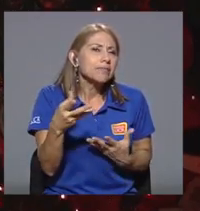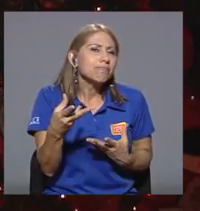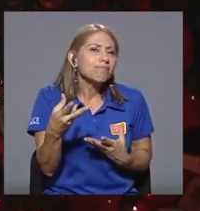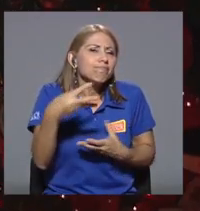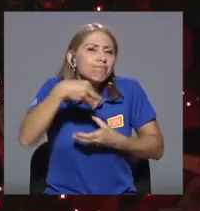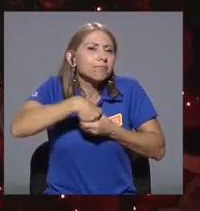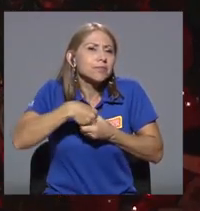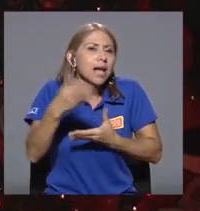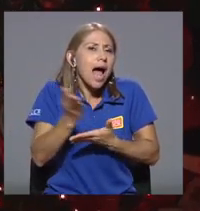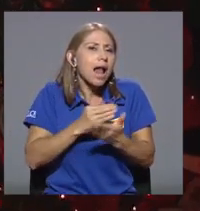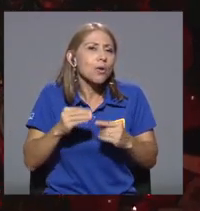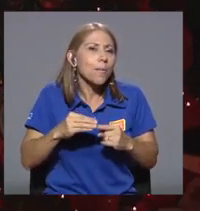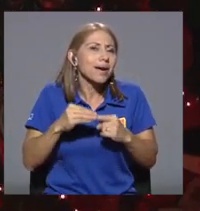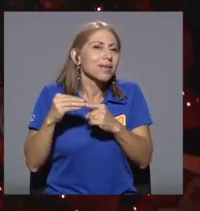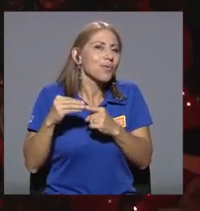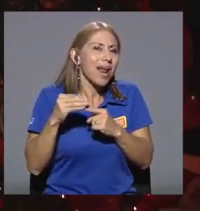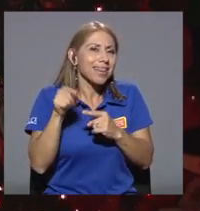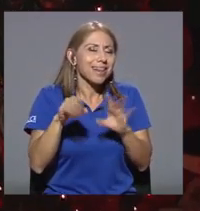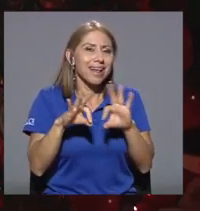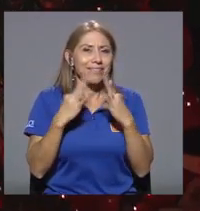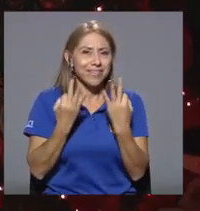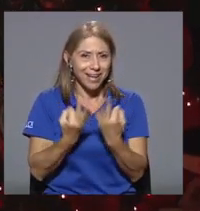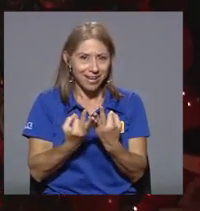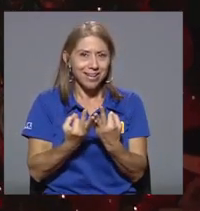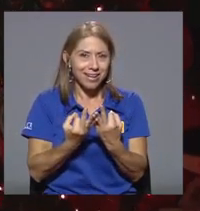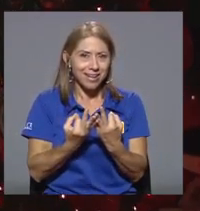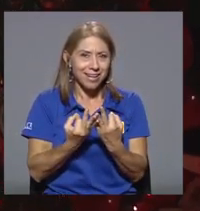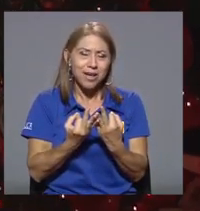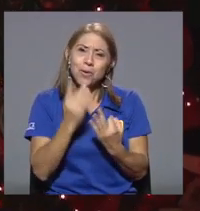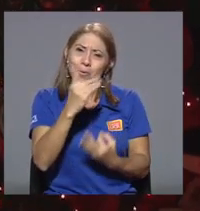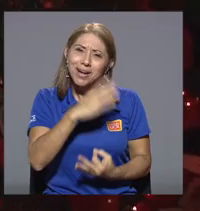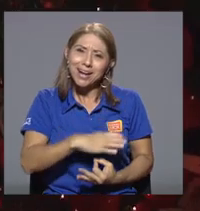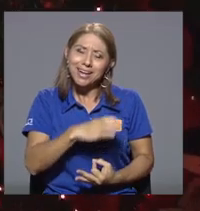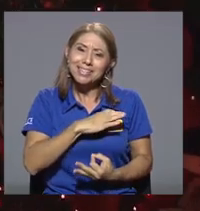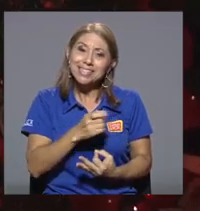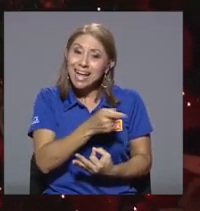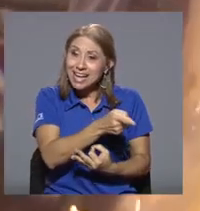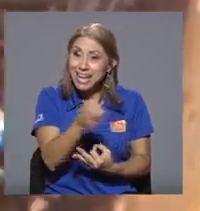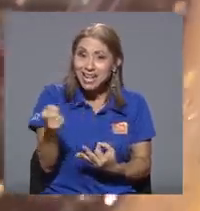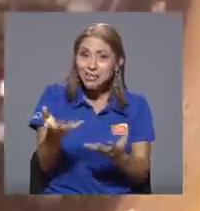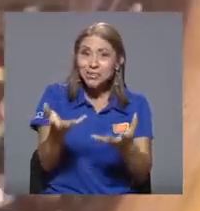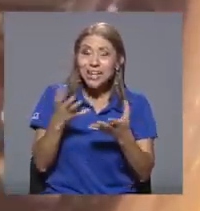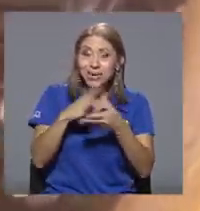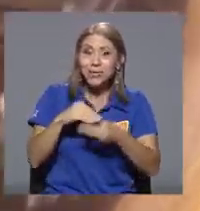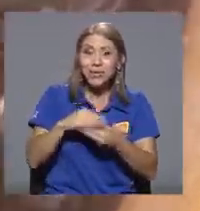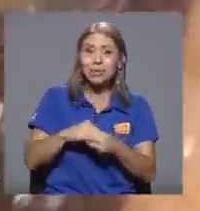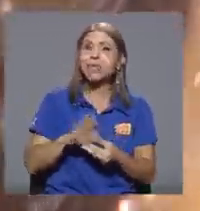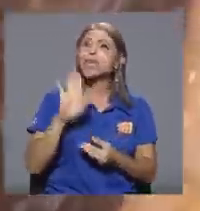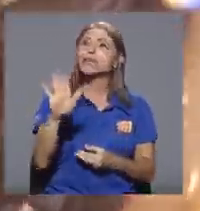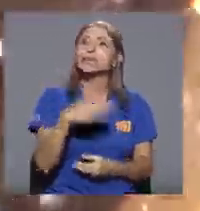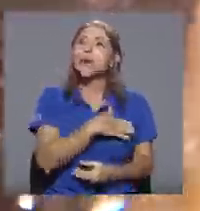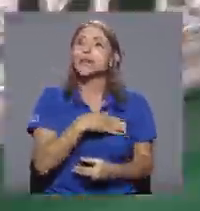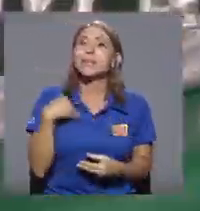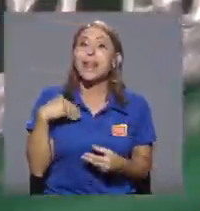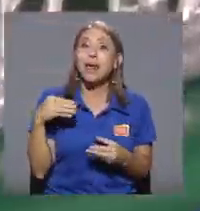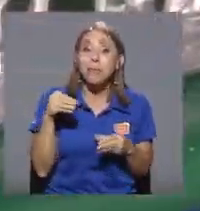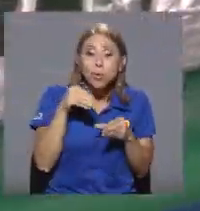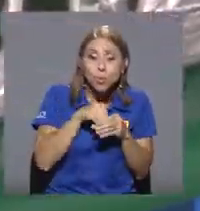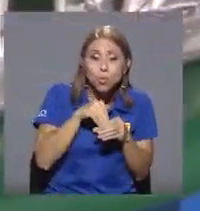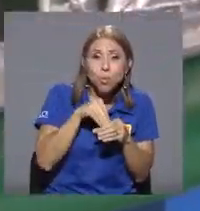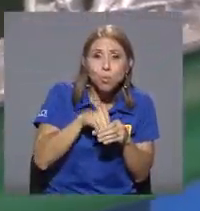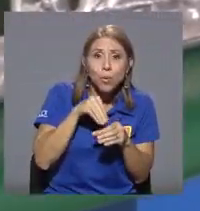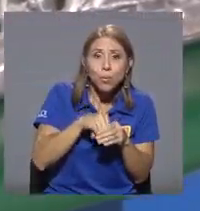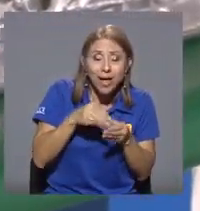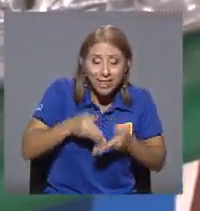algo particular de esa familia, algo que ellos quieren contar. Su afinidad por coleccionar